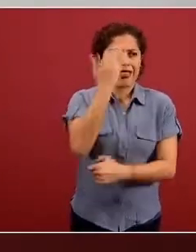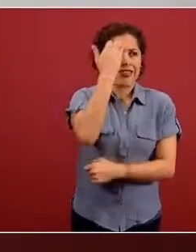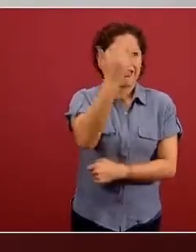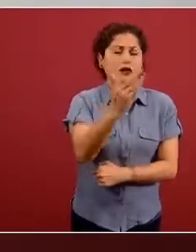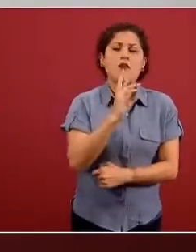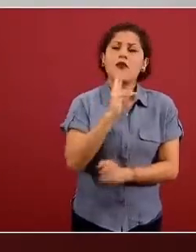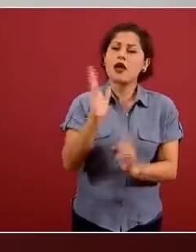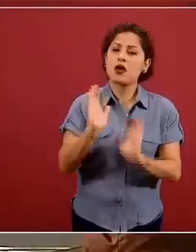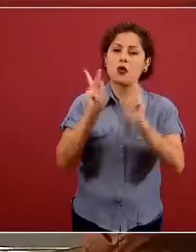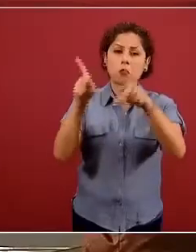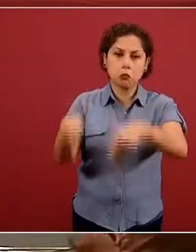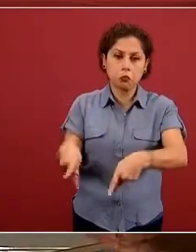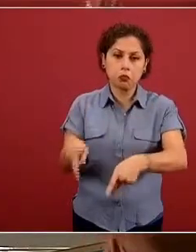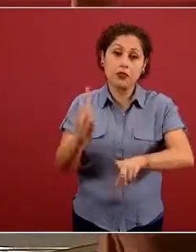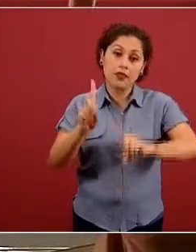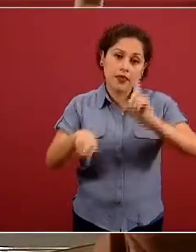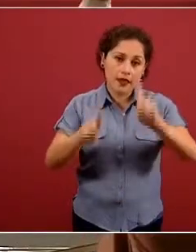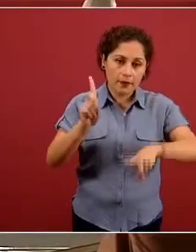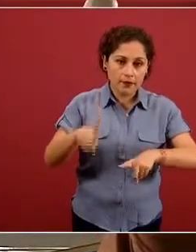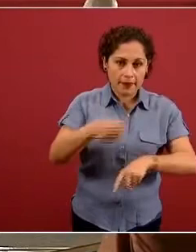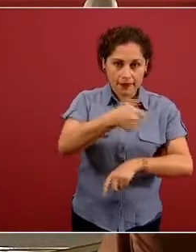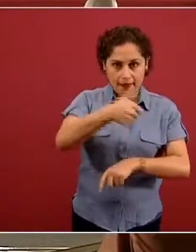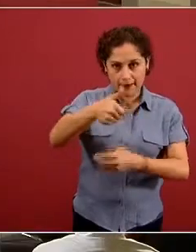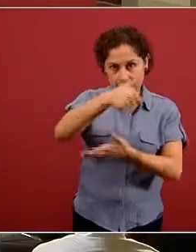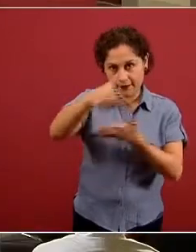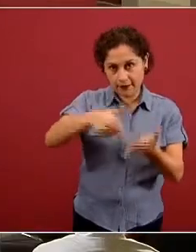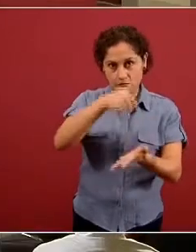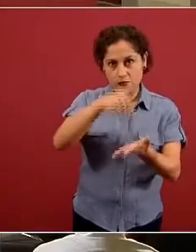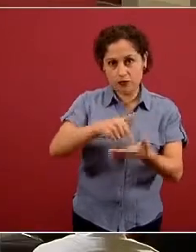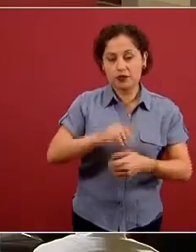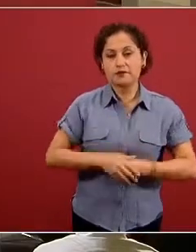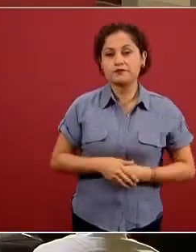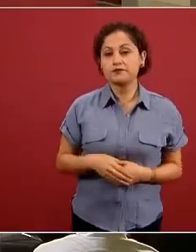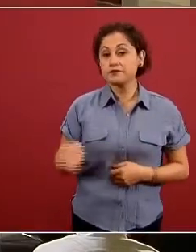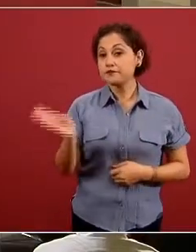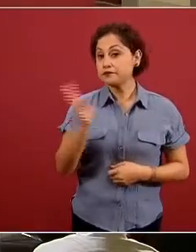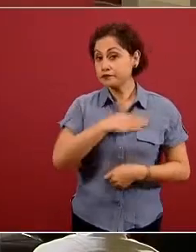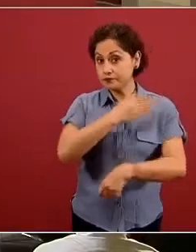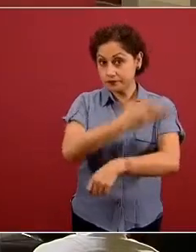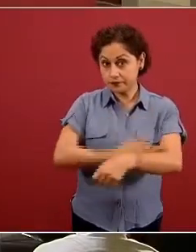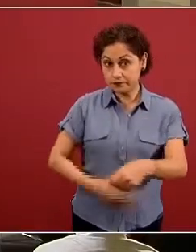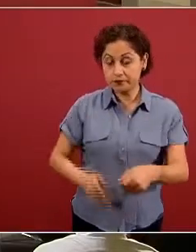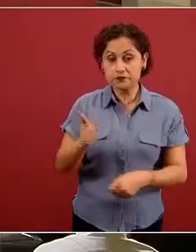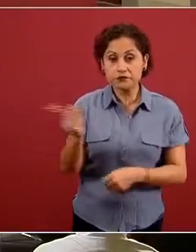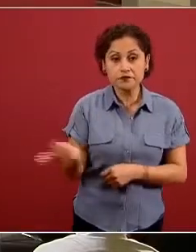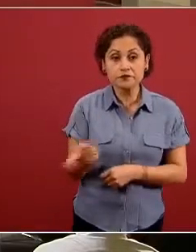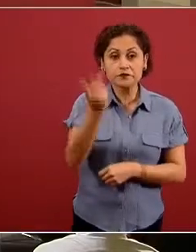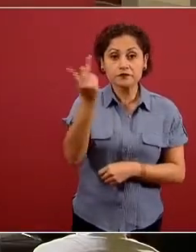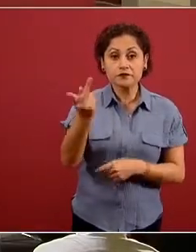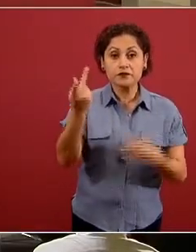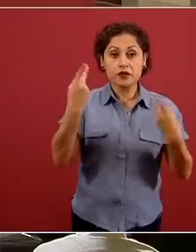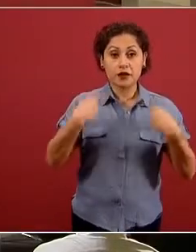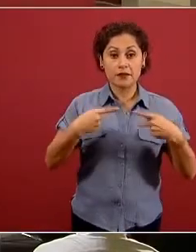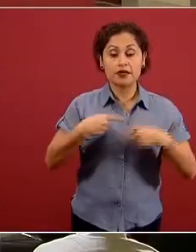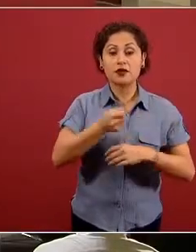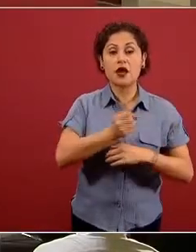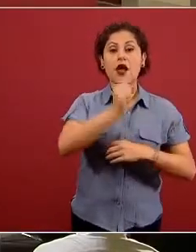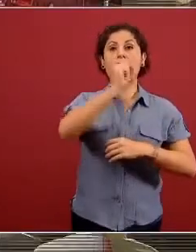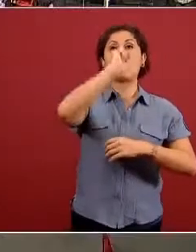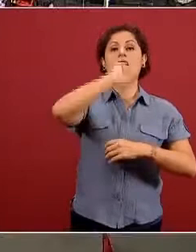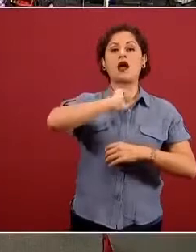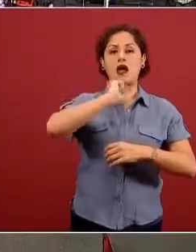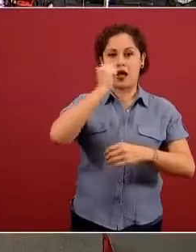la inhumación. Gracias, Natalia Vitela, y ahorita se da tiempo. ¿Del número de personas que han sido intubadas, tienen